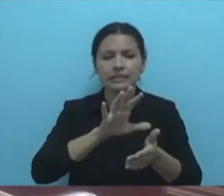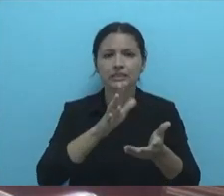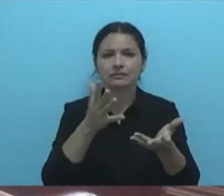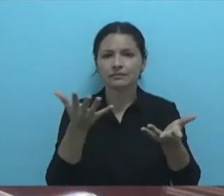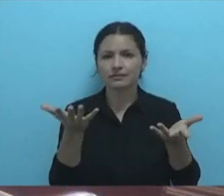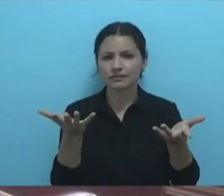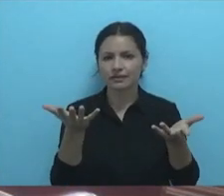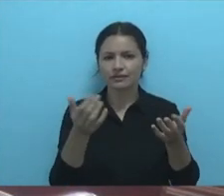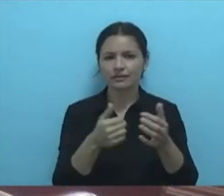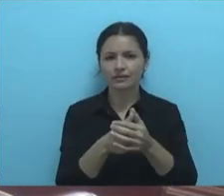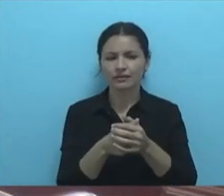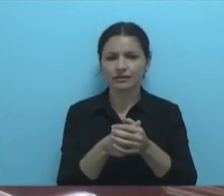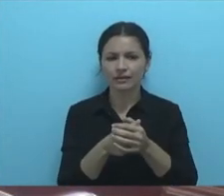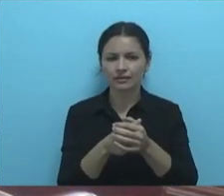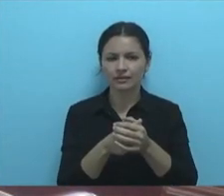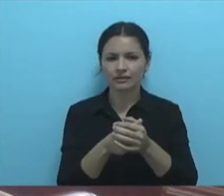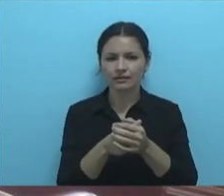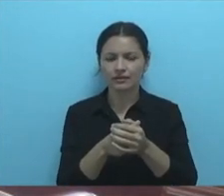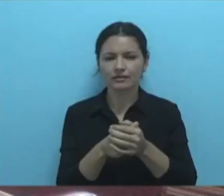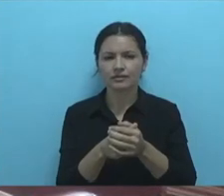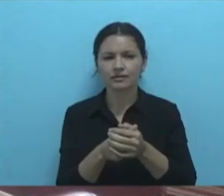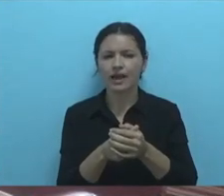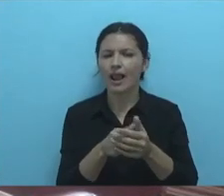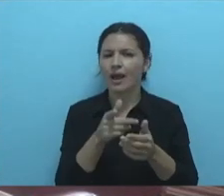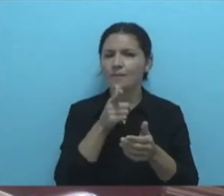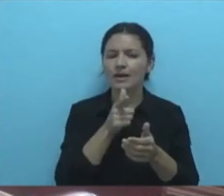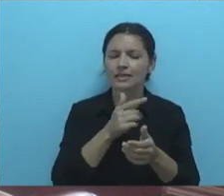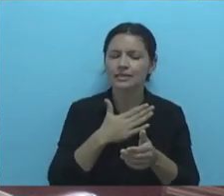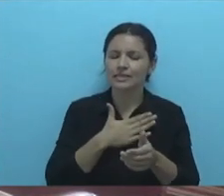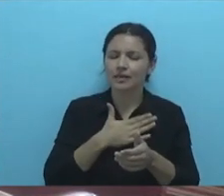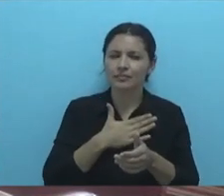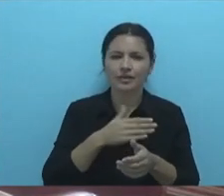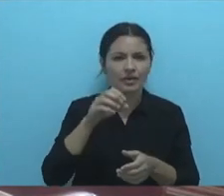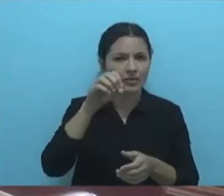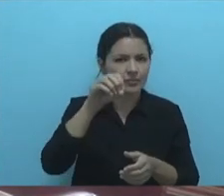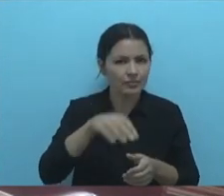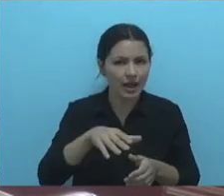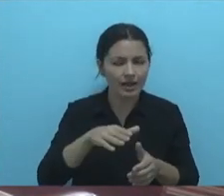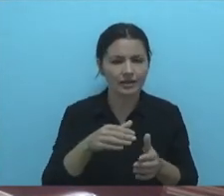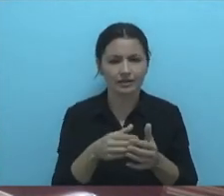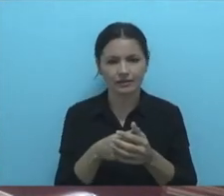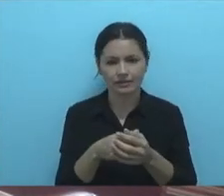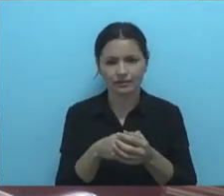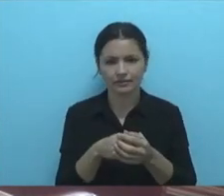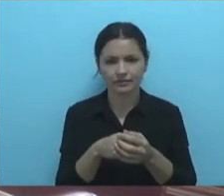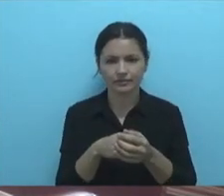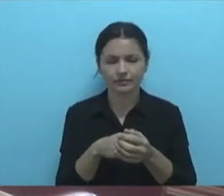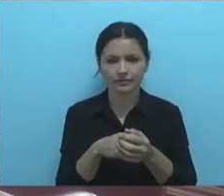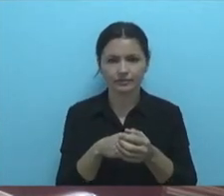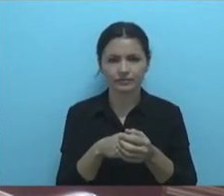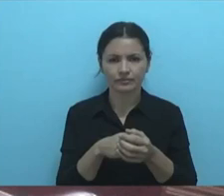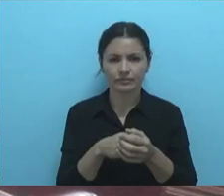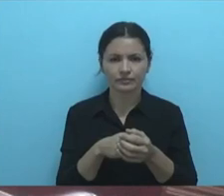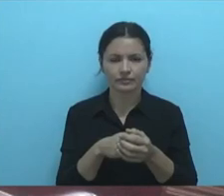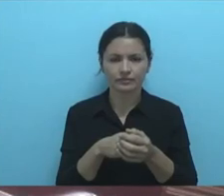argumentar que tiene cercenado su derecho porque no puede ser reelecto o reelecto como